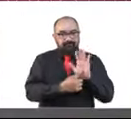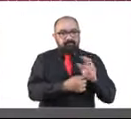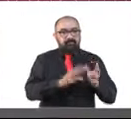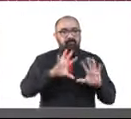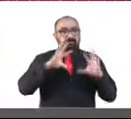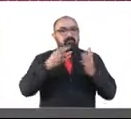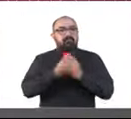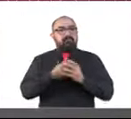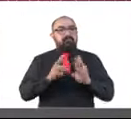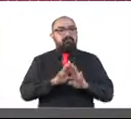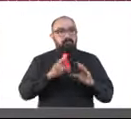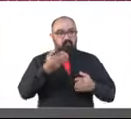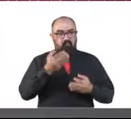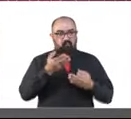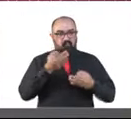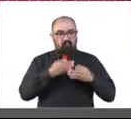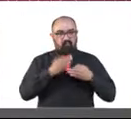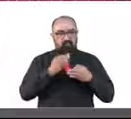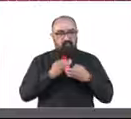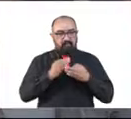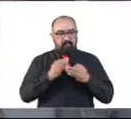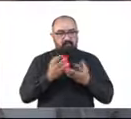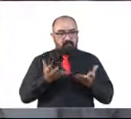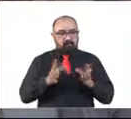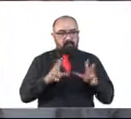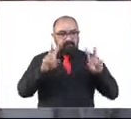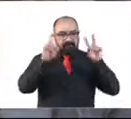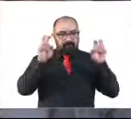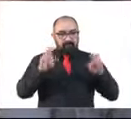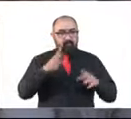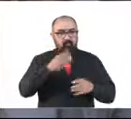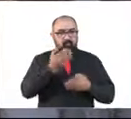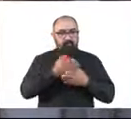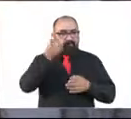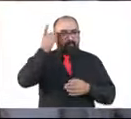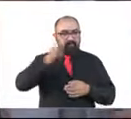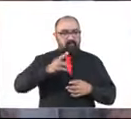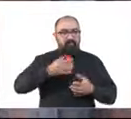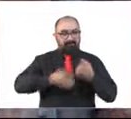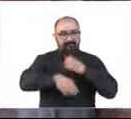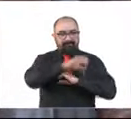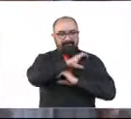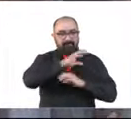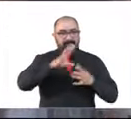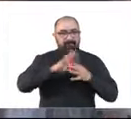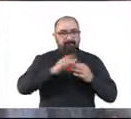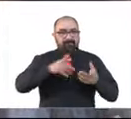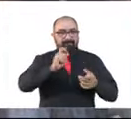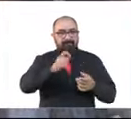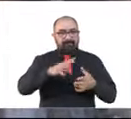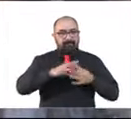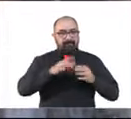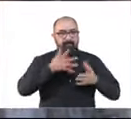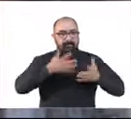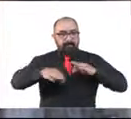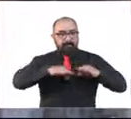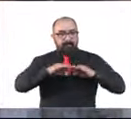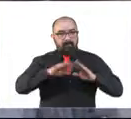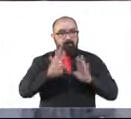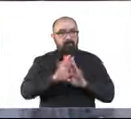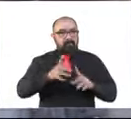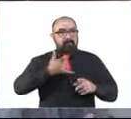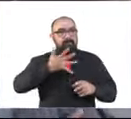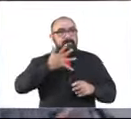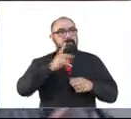Y en este contexto que ya nos mencionó la doctora Claudia de los trabajos que se están haciendo para pues aliviar la gran crisis